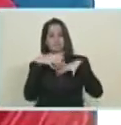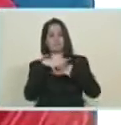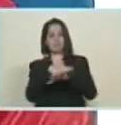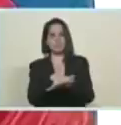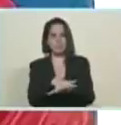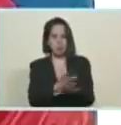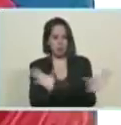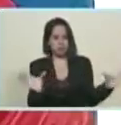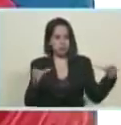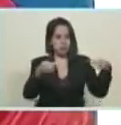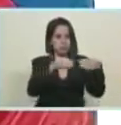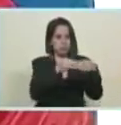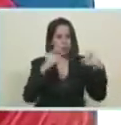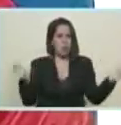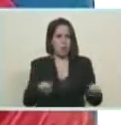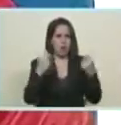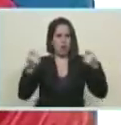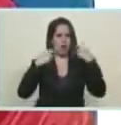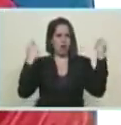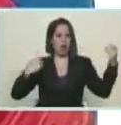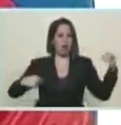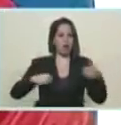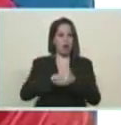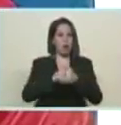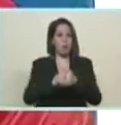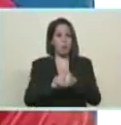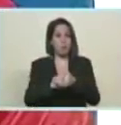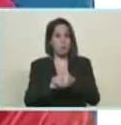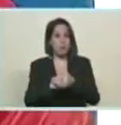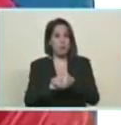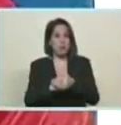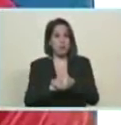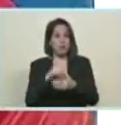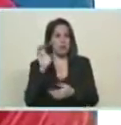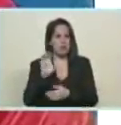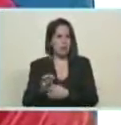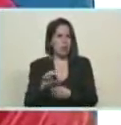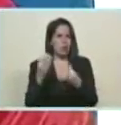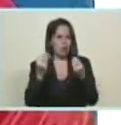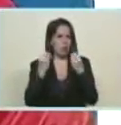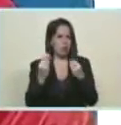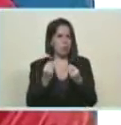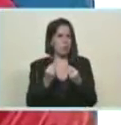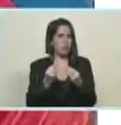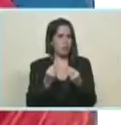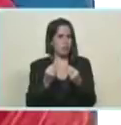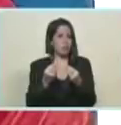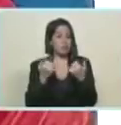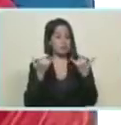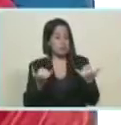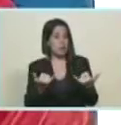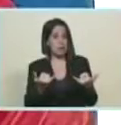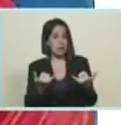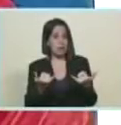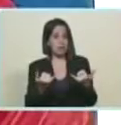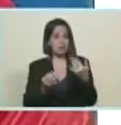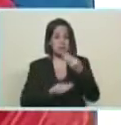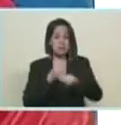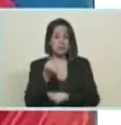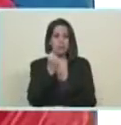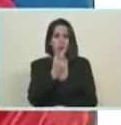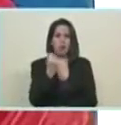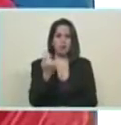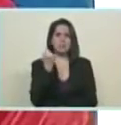incorporándose y promoviendo el golpe de Estado petrolero, mediático, oligárquica, que se dio el